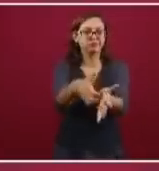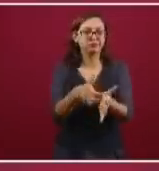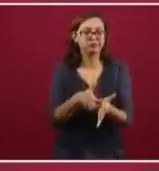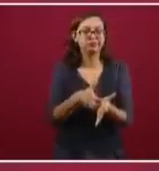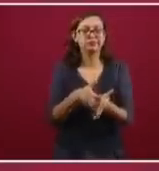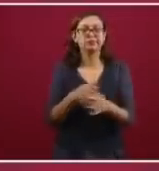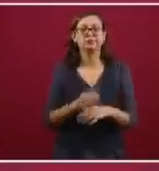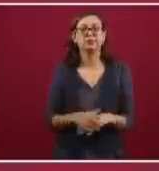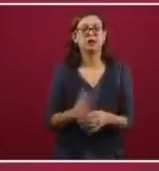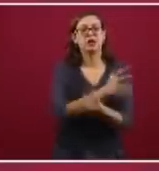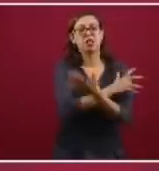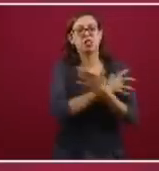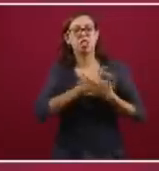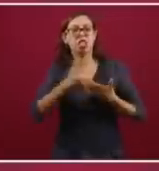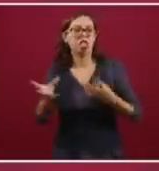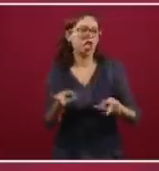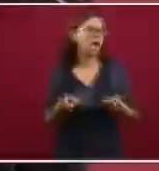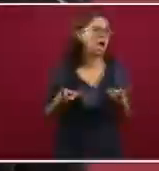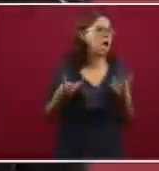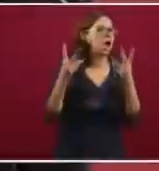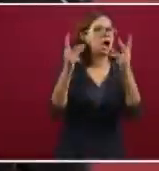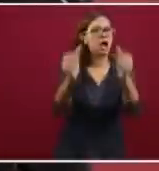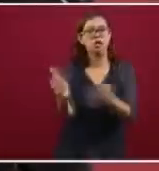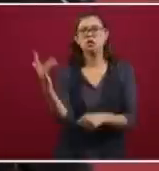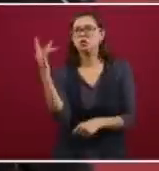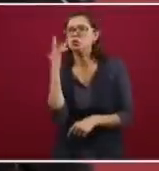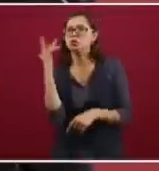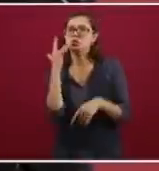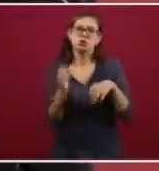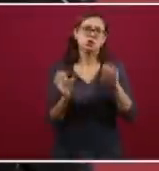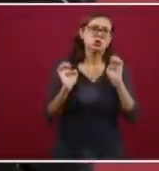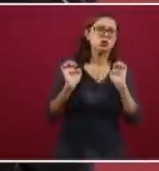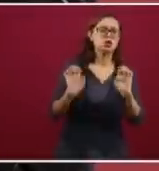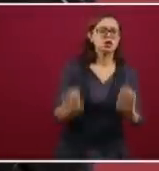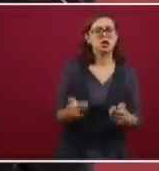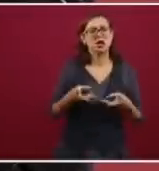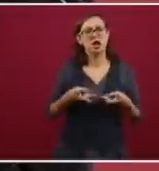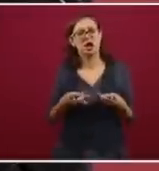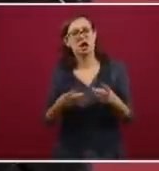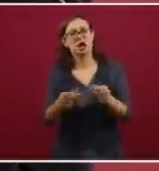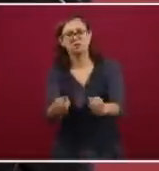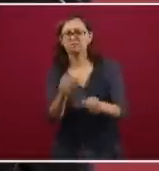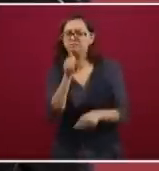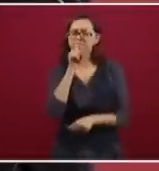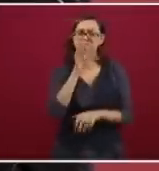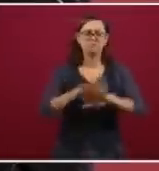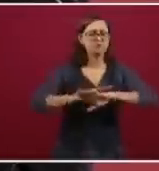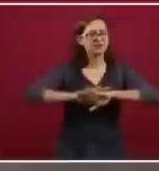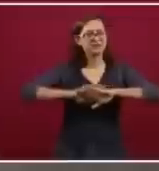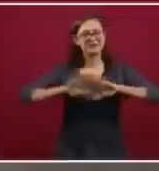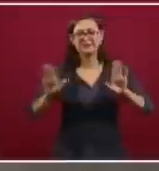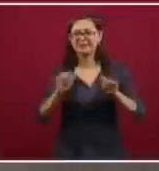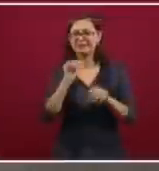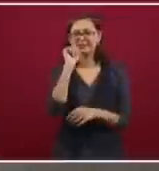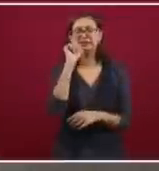que no haya excesos, que no haya gastos superfluos, que no haya lujos en el gobierno,